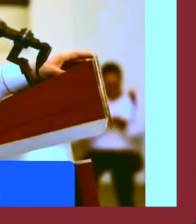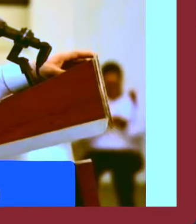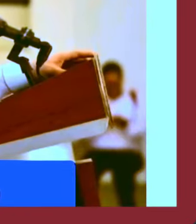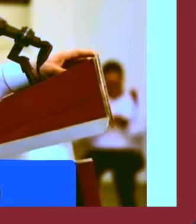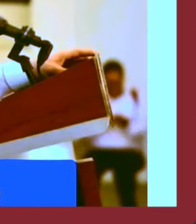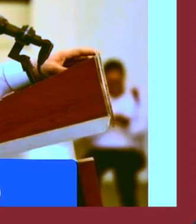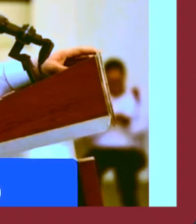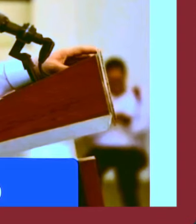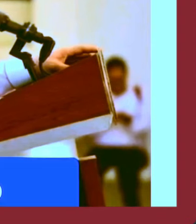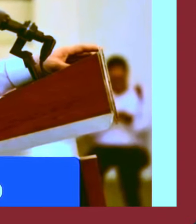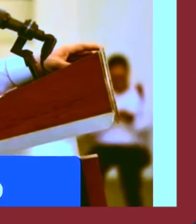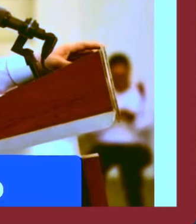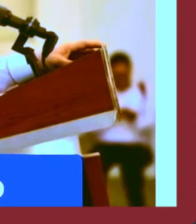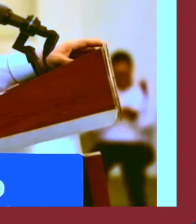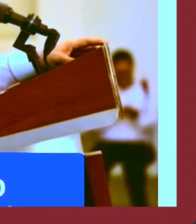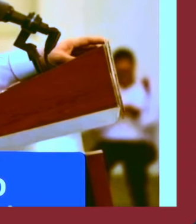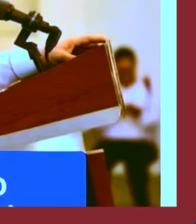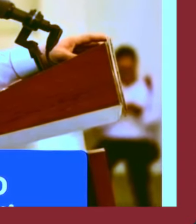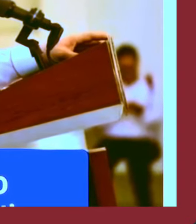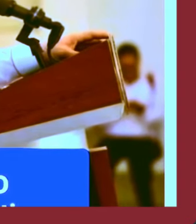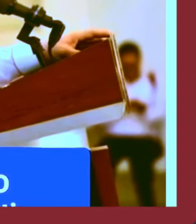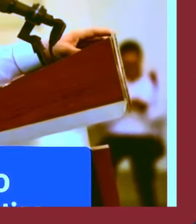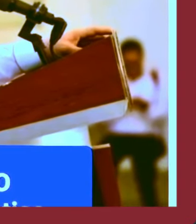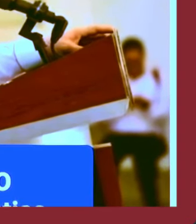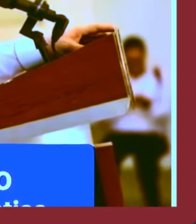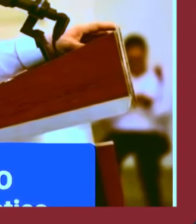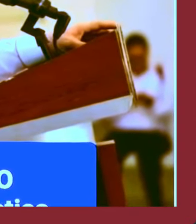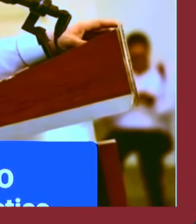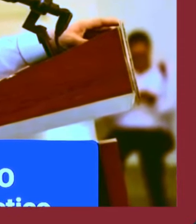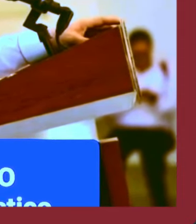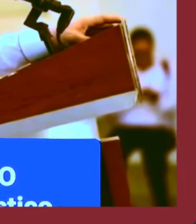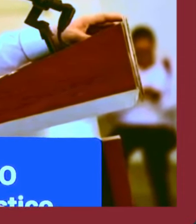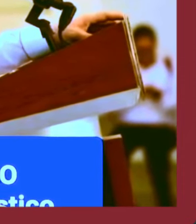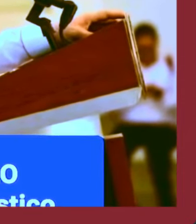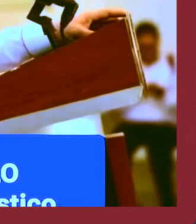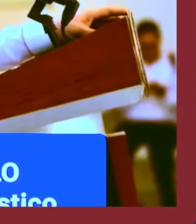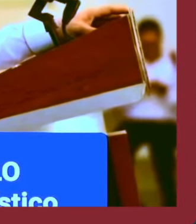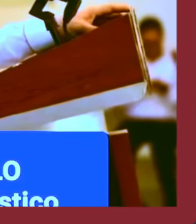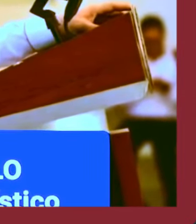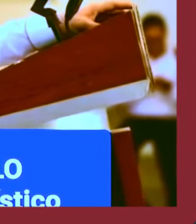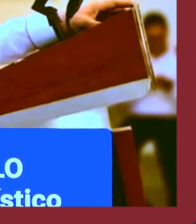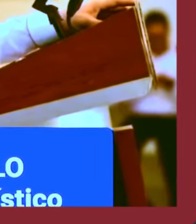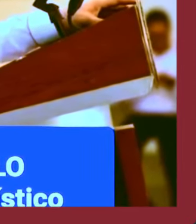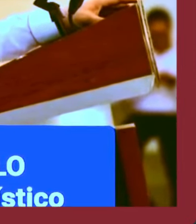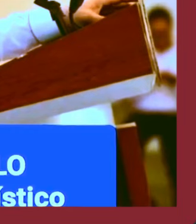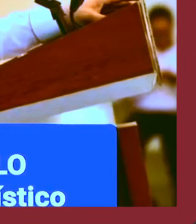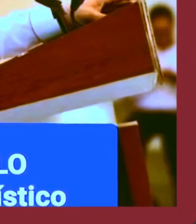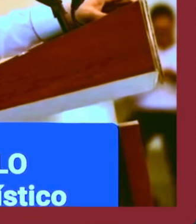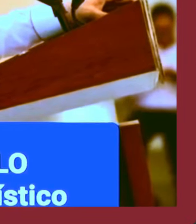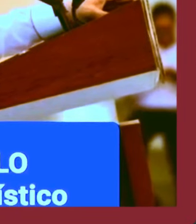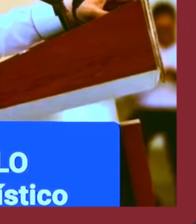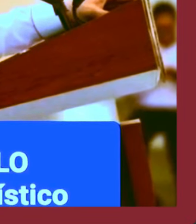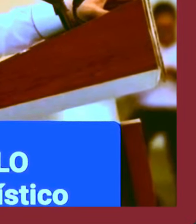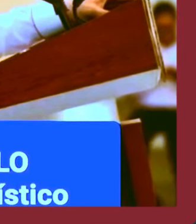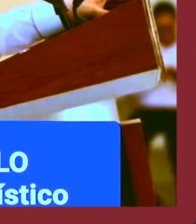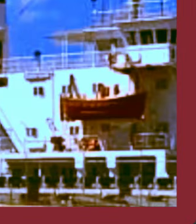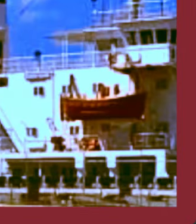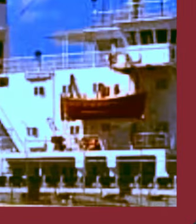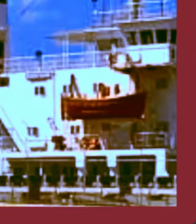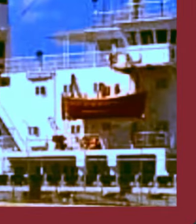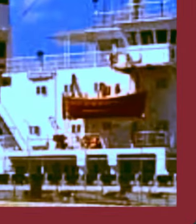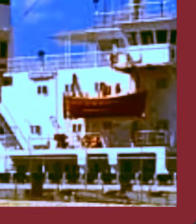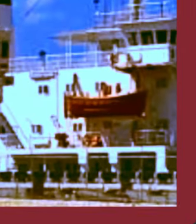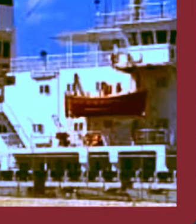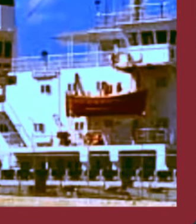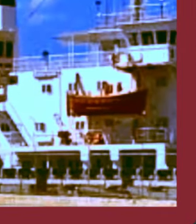Rosita. Este proyecto fue autorizado sin establecer un plazo de vigencia ni un volumen de explotación específico, otorgando así